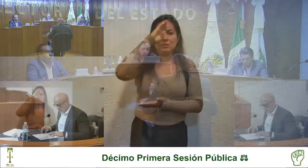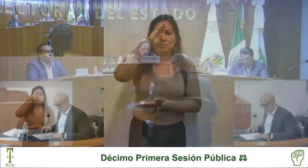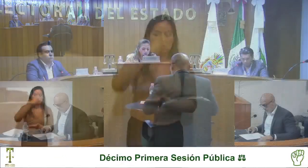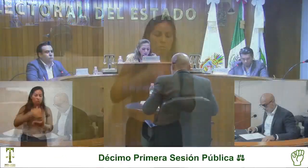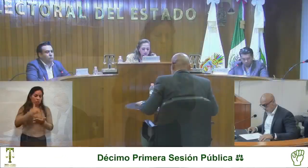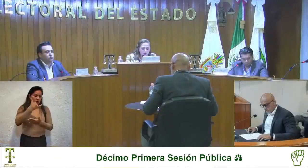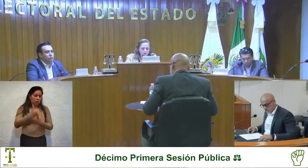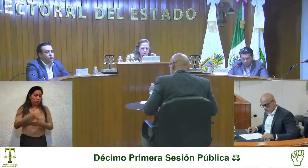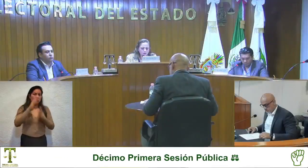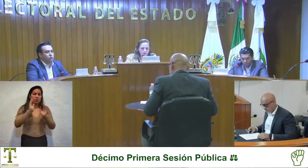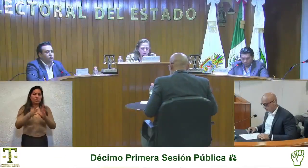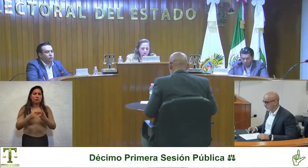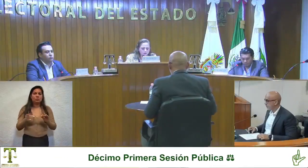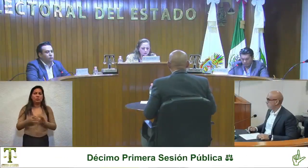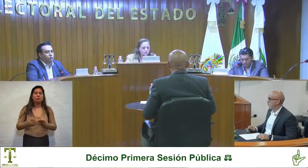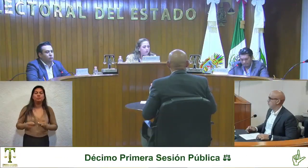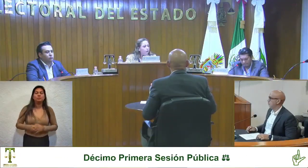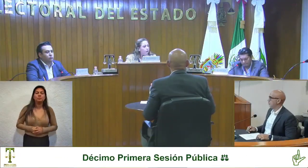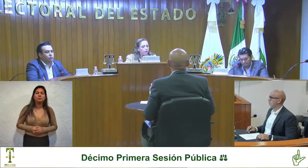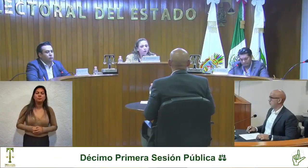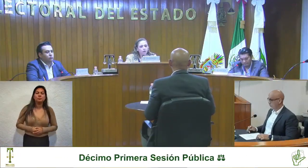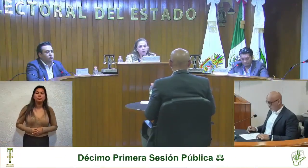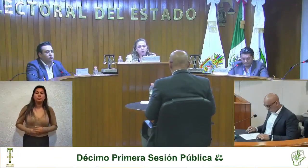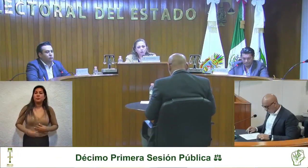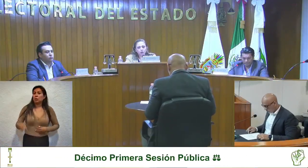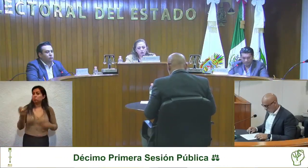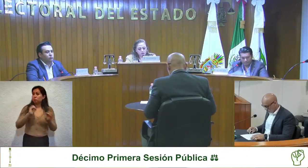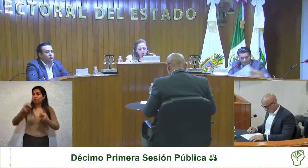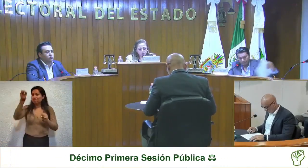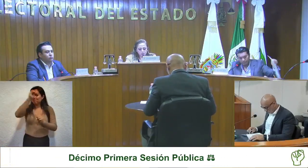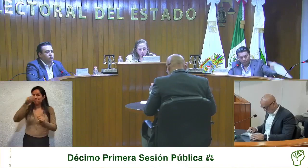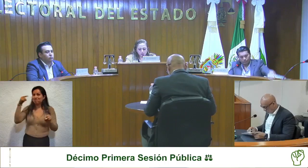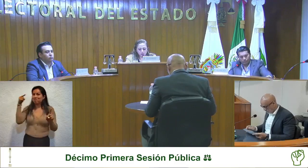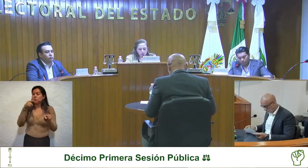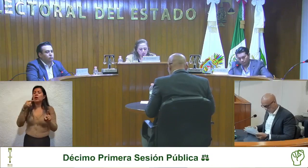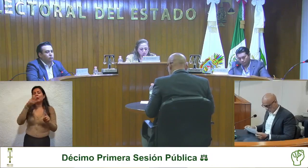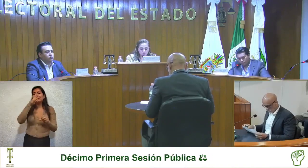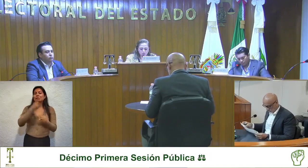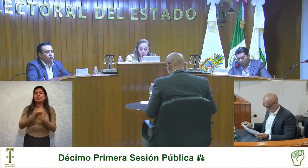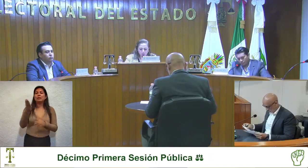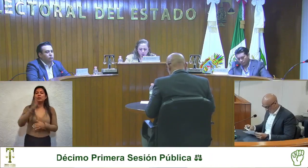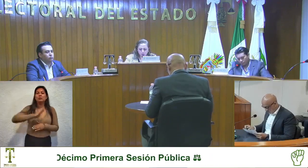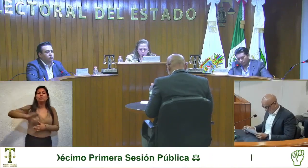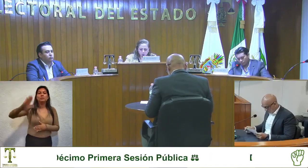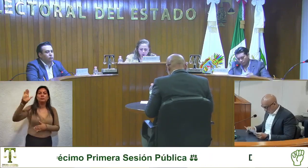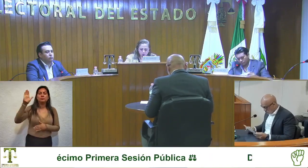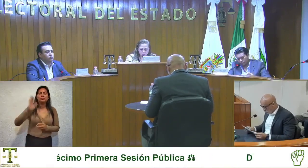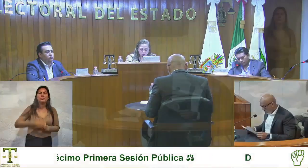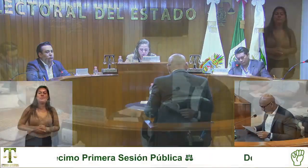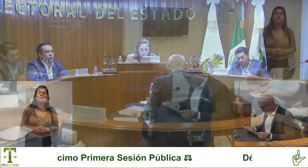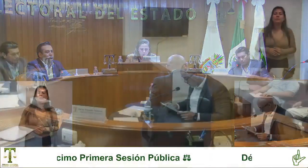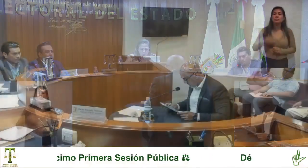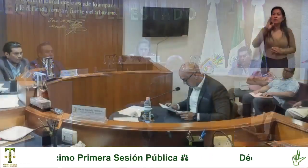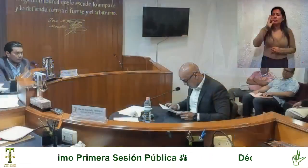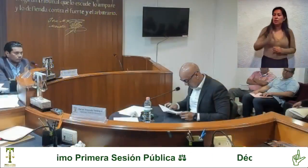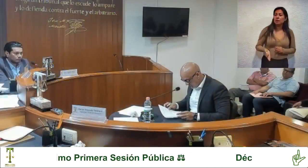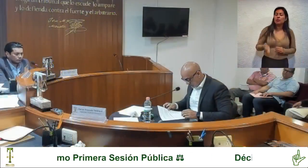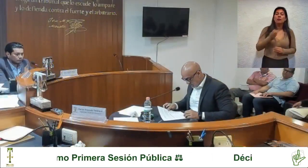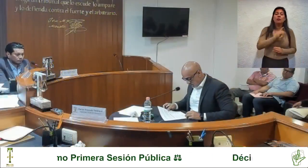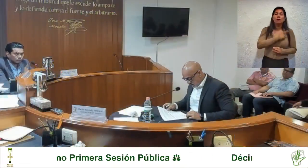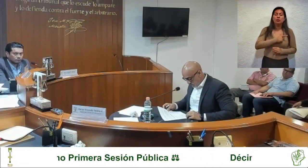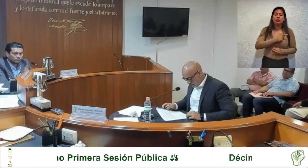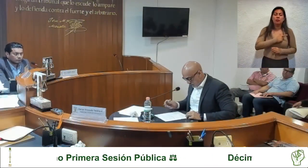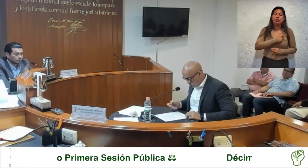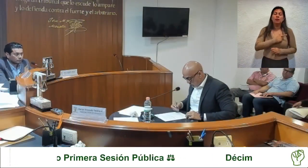el proyecto del que se ha dado cuenta. No habiendo comentarios al respecto, secretario, tome la votación, por favor. Con su autorización, magistrada